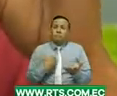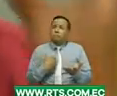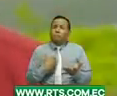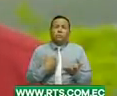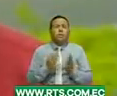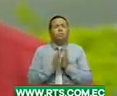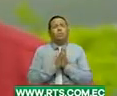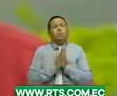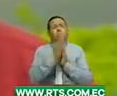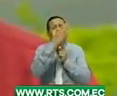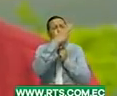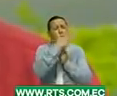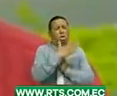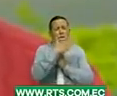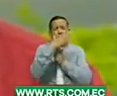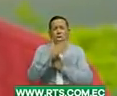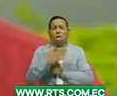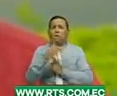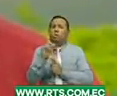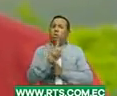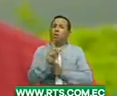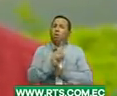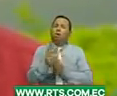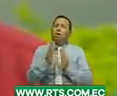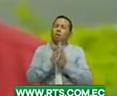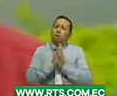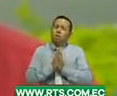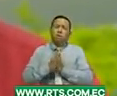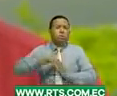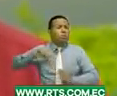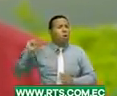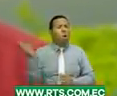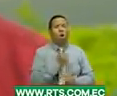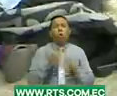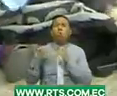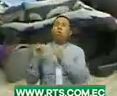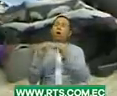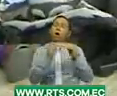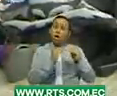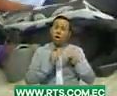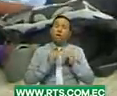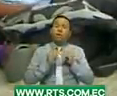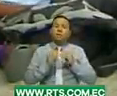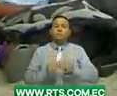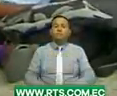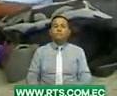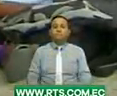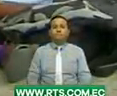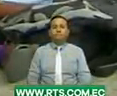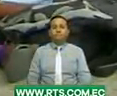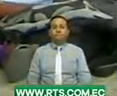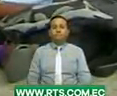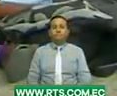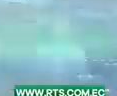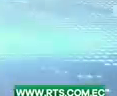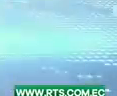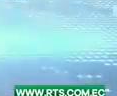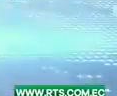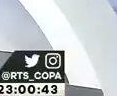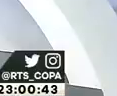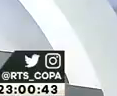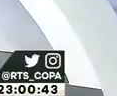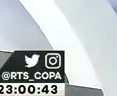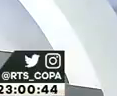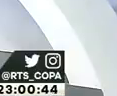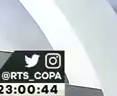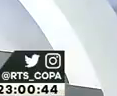nos sigan humillando a ningún venezolano, porque todos somos iguales. Informó Adriana Peralta.